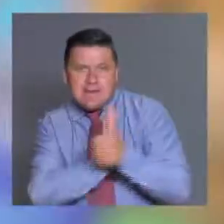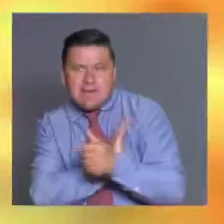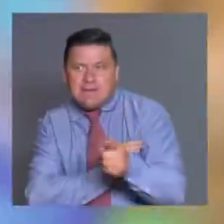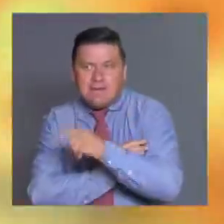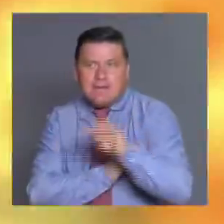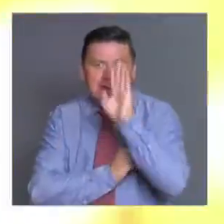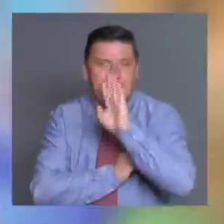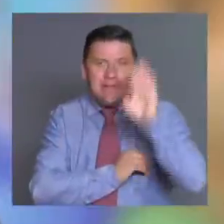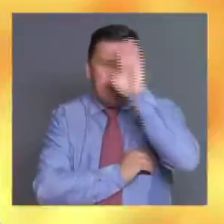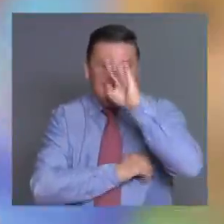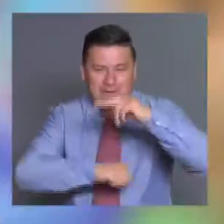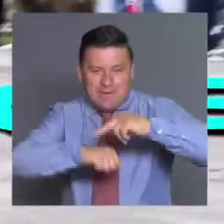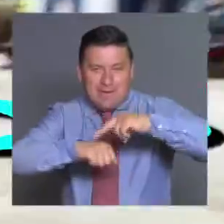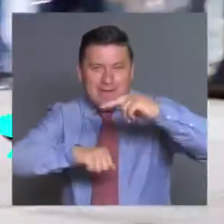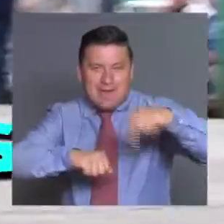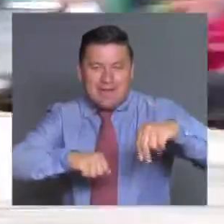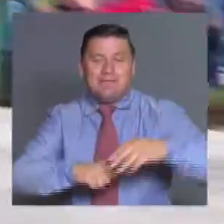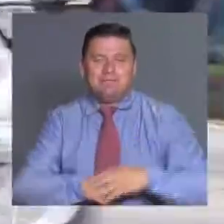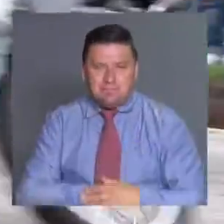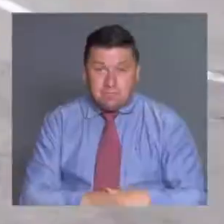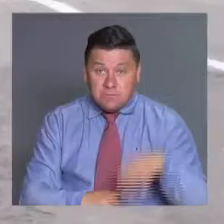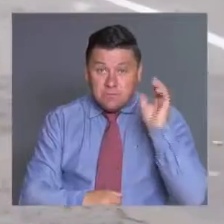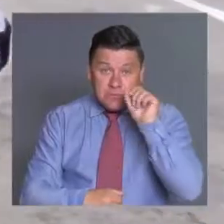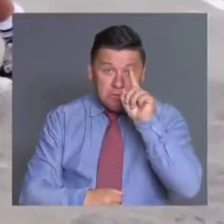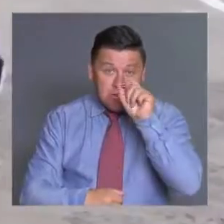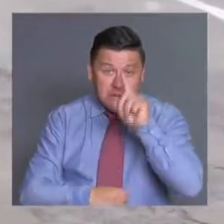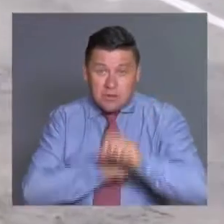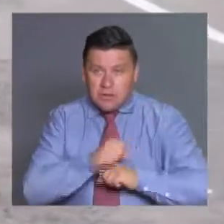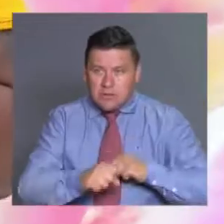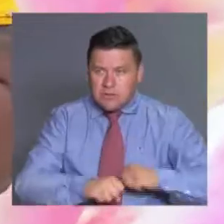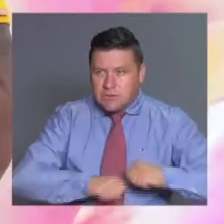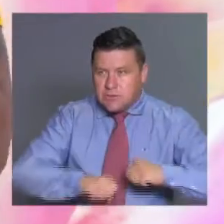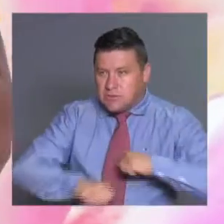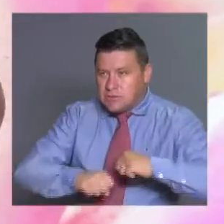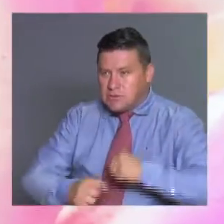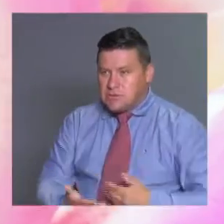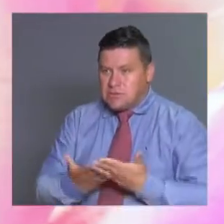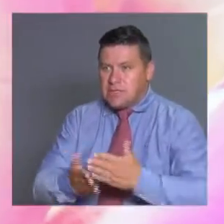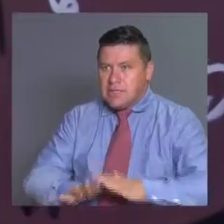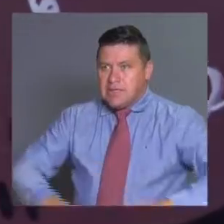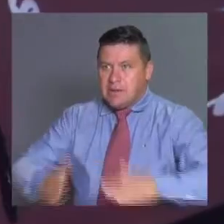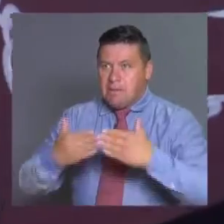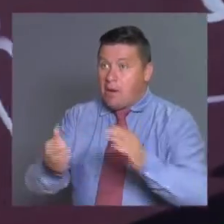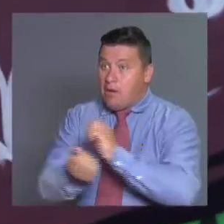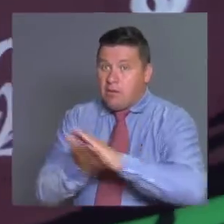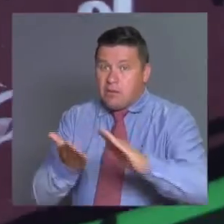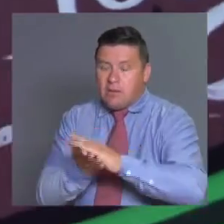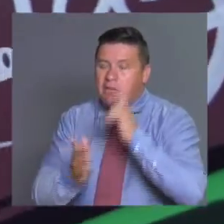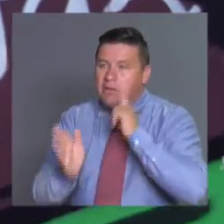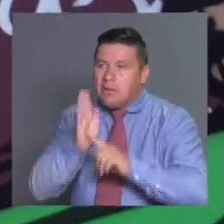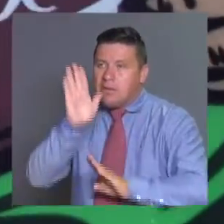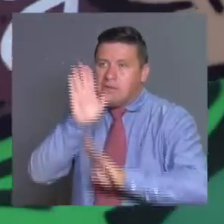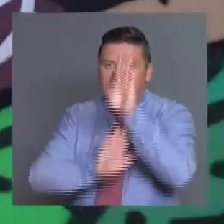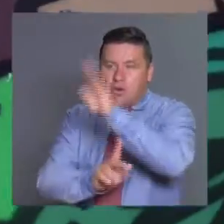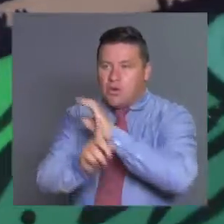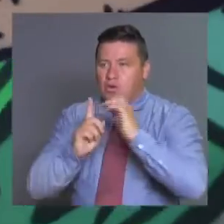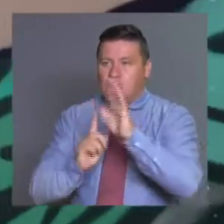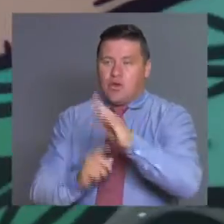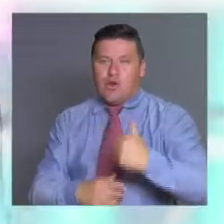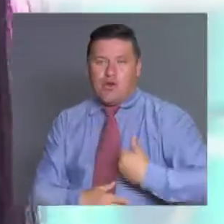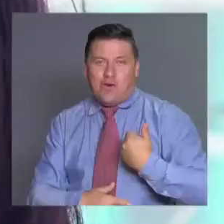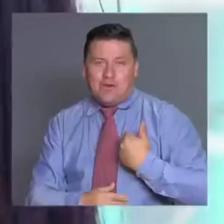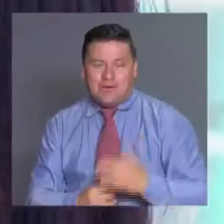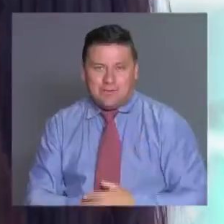de nuestro departamento de nariño desde hace 11 años gestionamos y brindamos espacios gratuitos para el desarrollo de la cultura de los